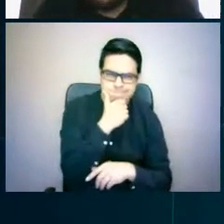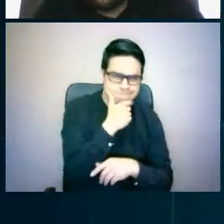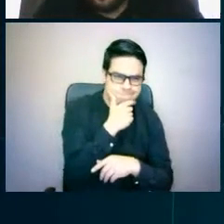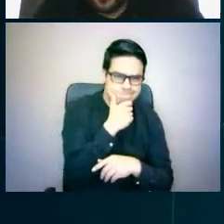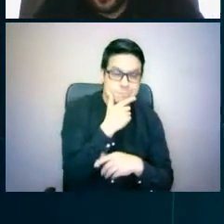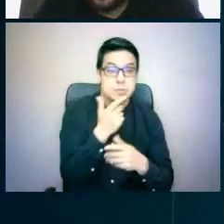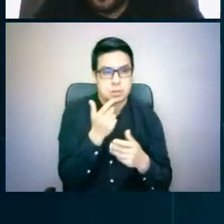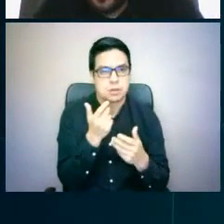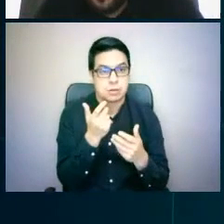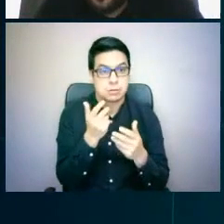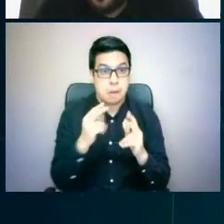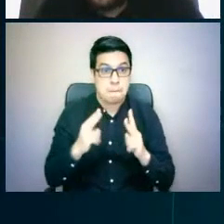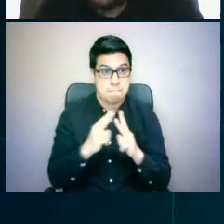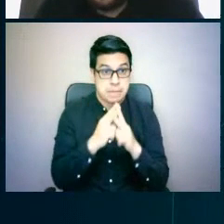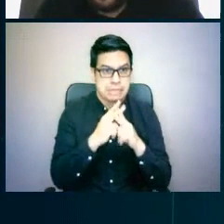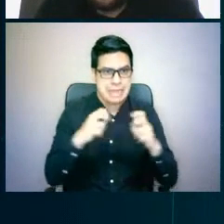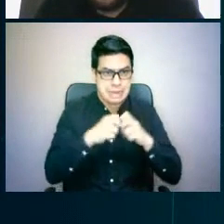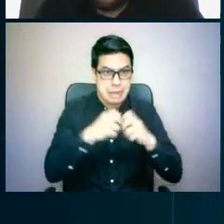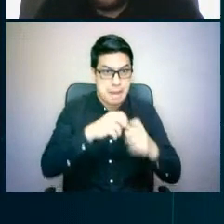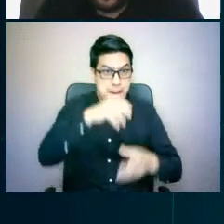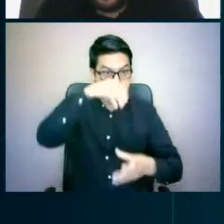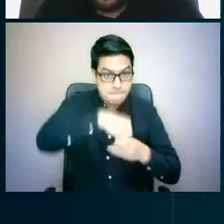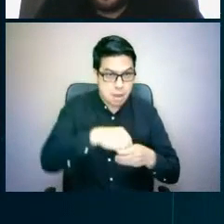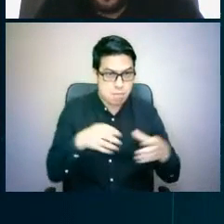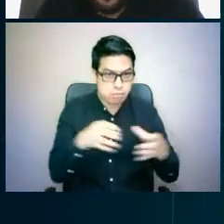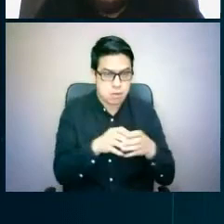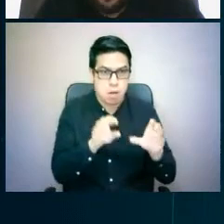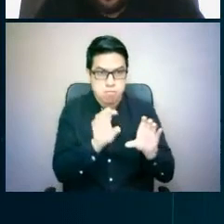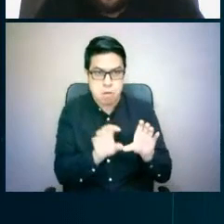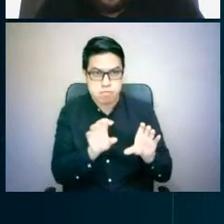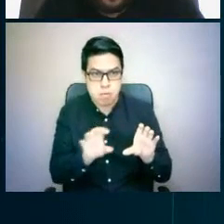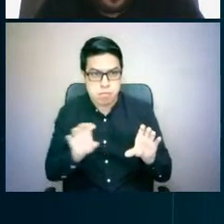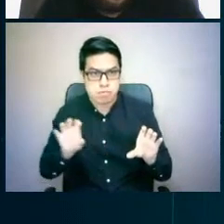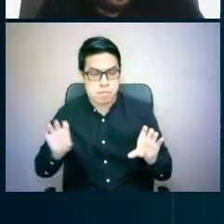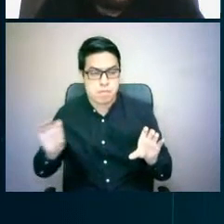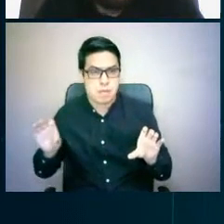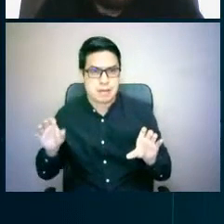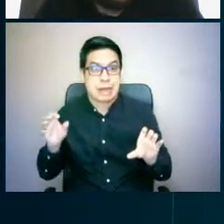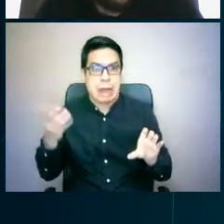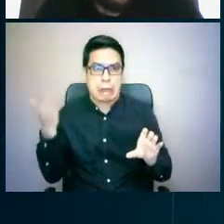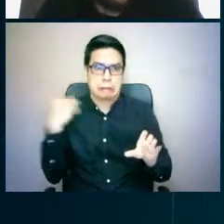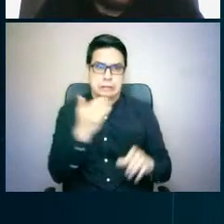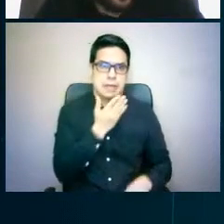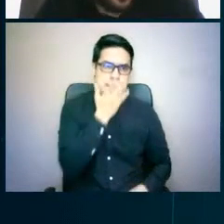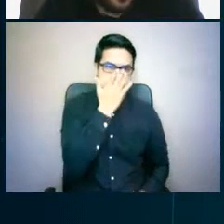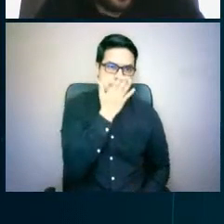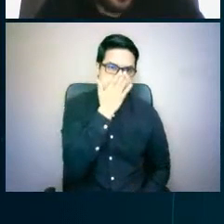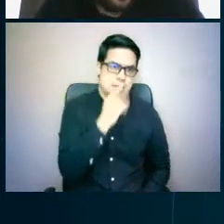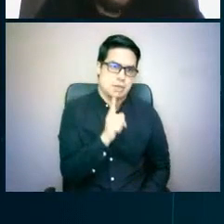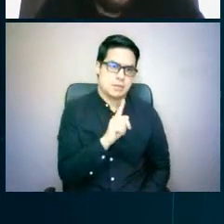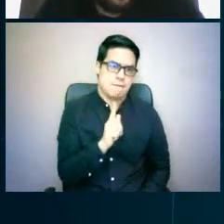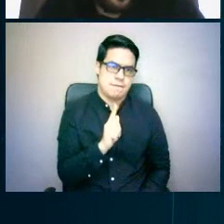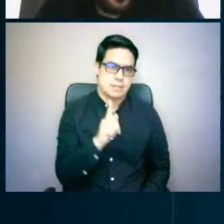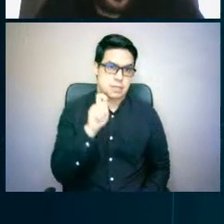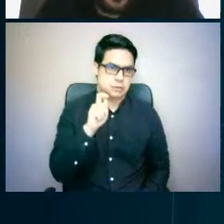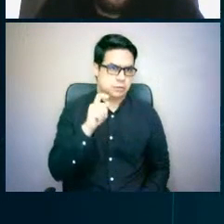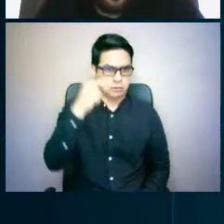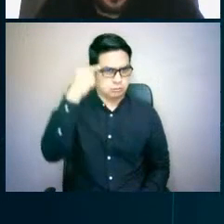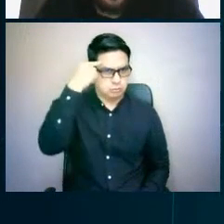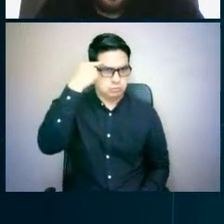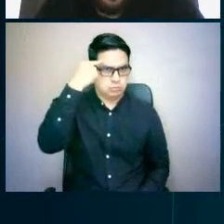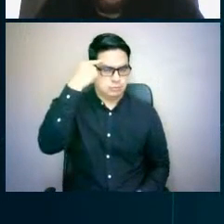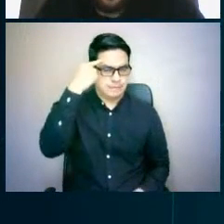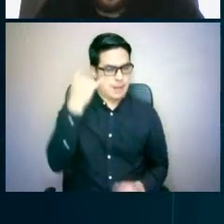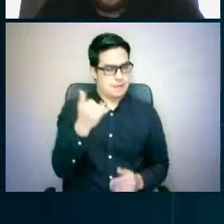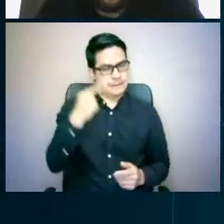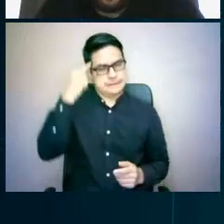subestaciones encapsuladas en gas SF6. Pero entonces, en vez de construirlos con el gas